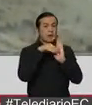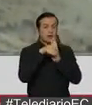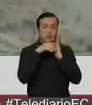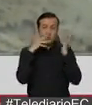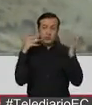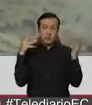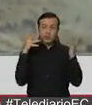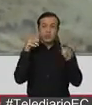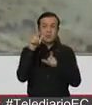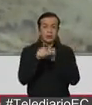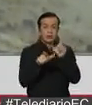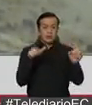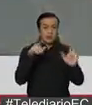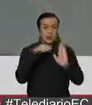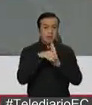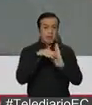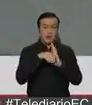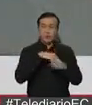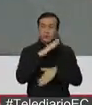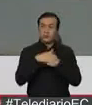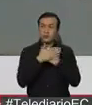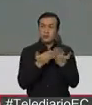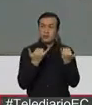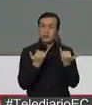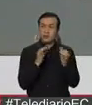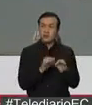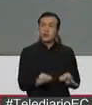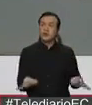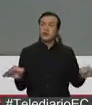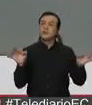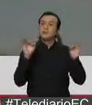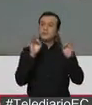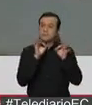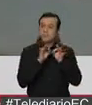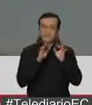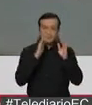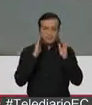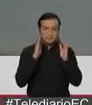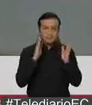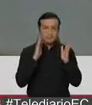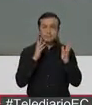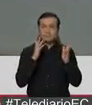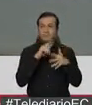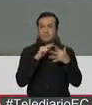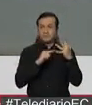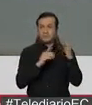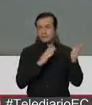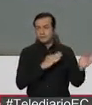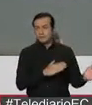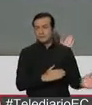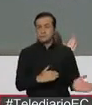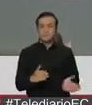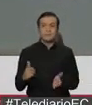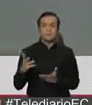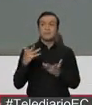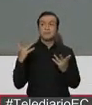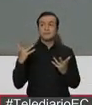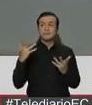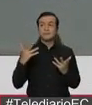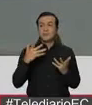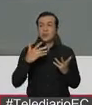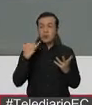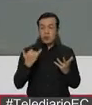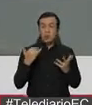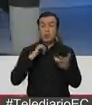a los clientes de los bancos. Eso es clave este momento para poder salir de la mejor manera posible de este hueco, de esta